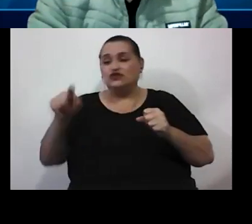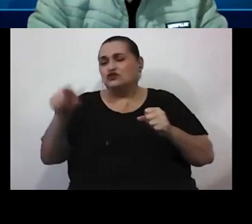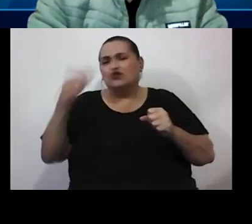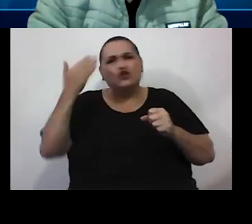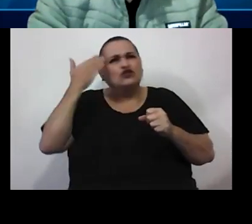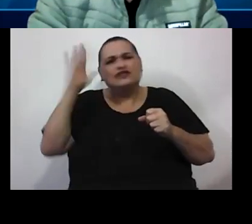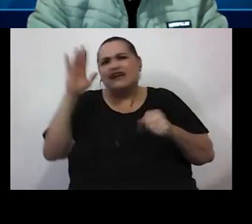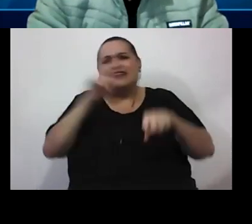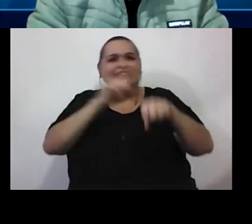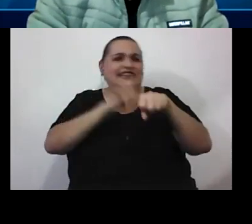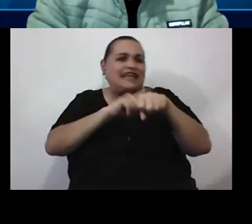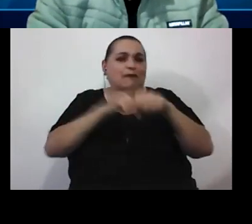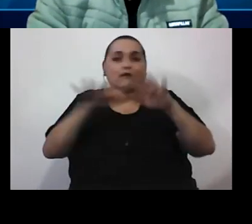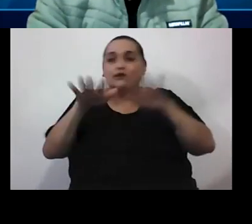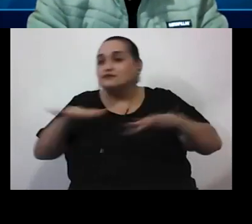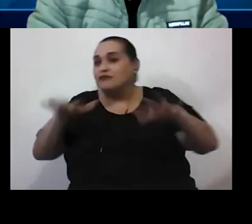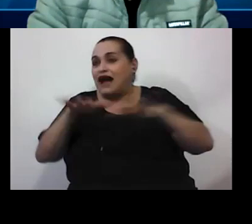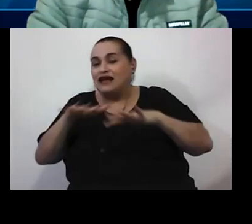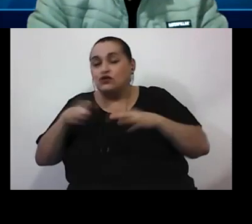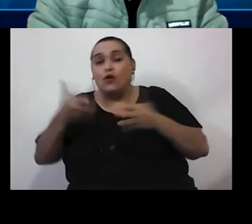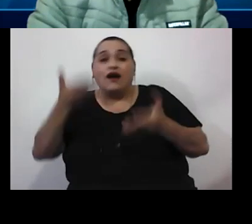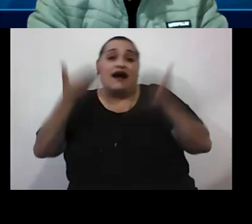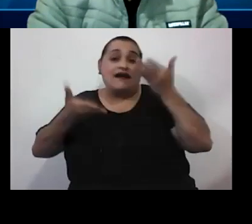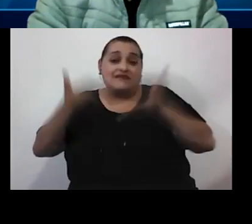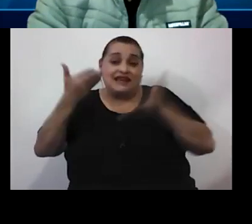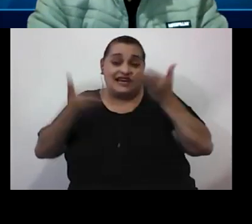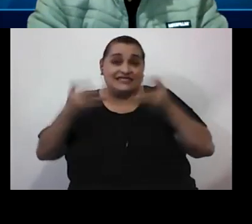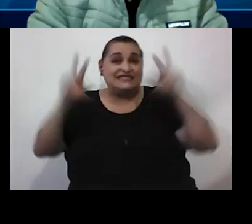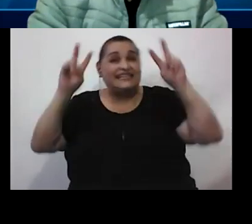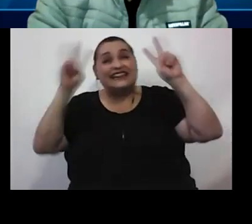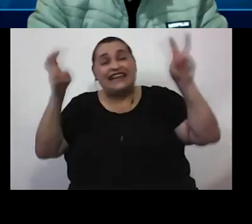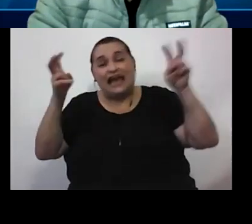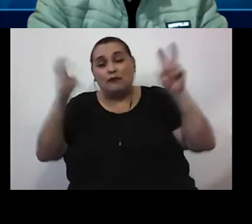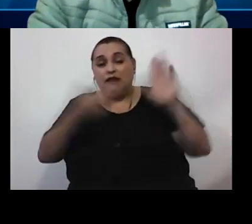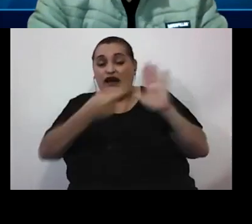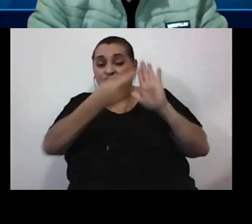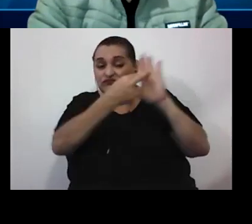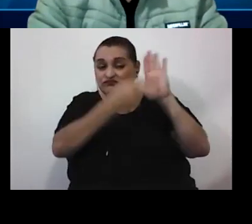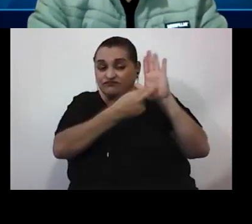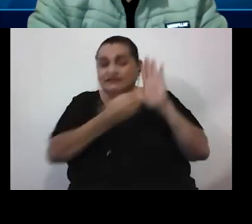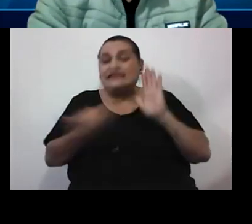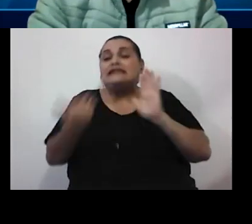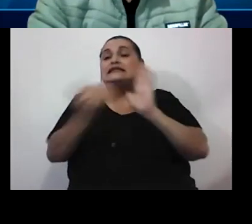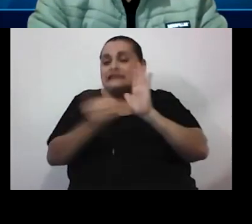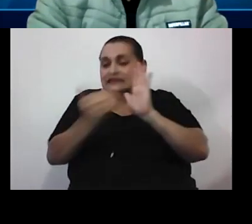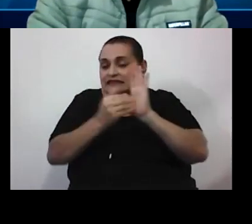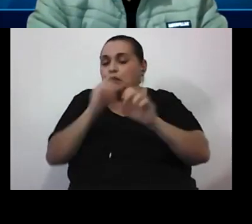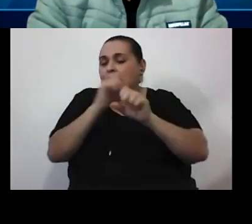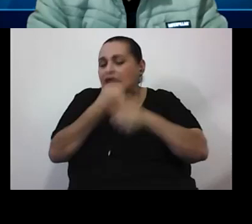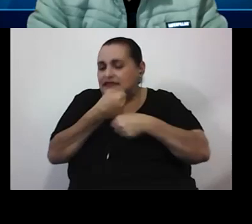y del espacio, a veces para un tema regular, la insistencia para realizar una